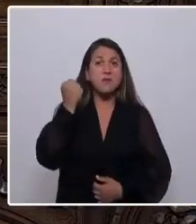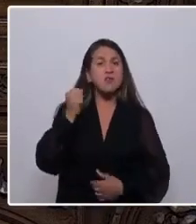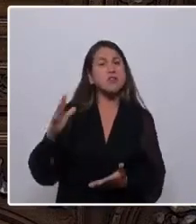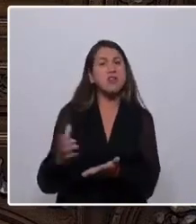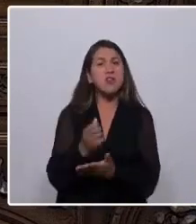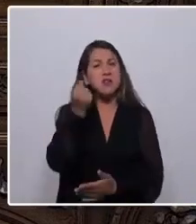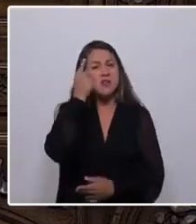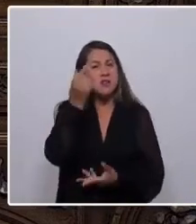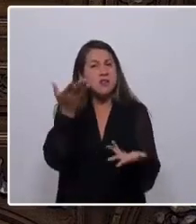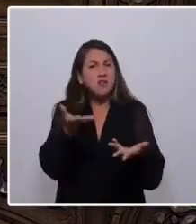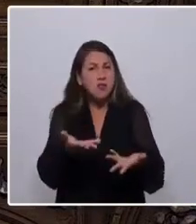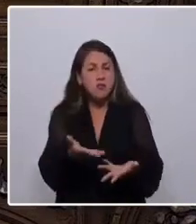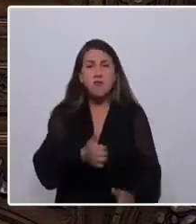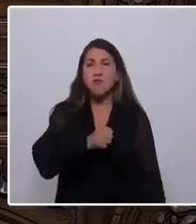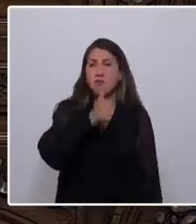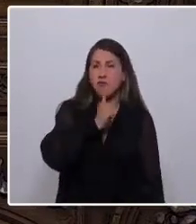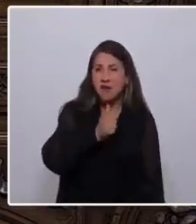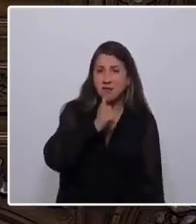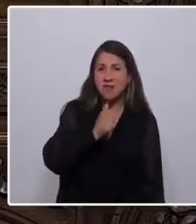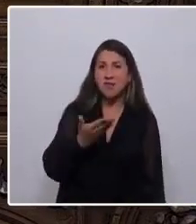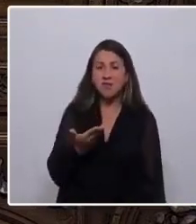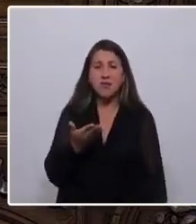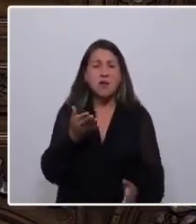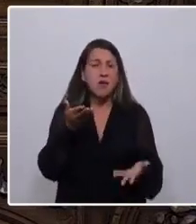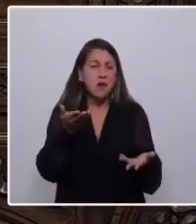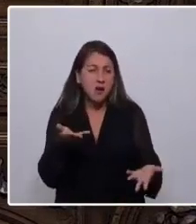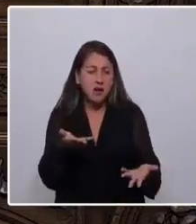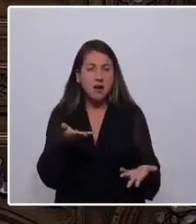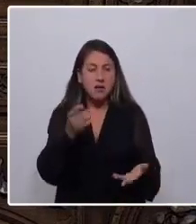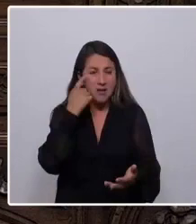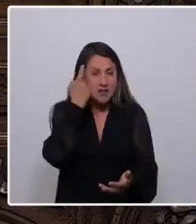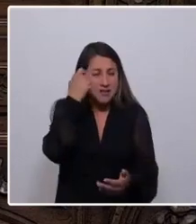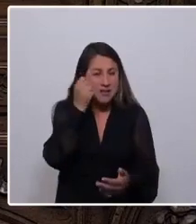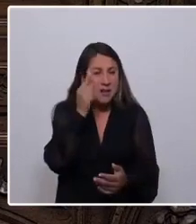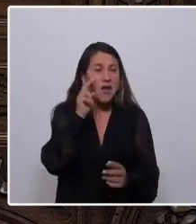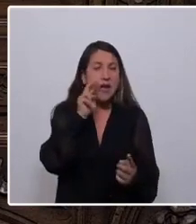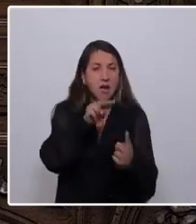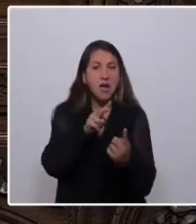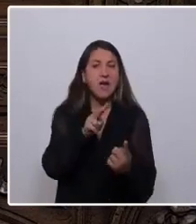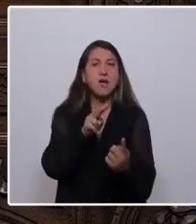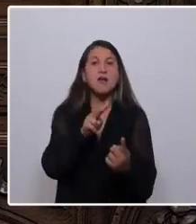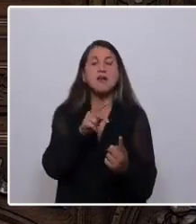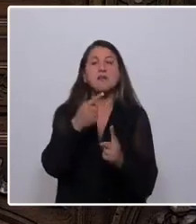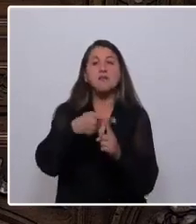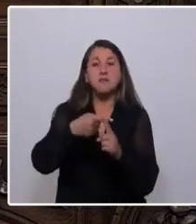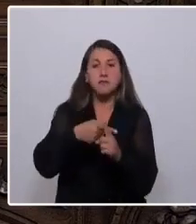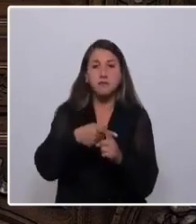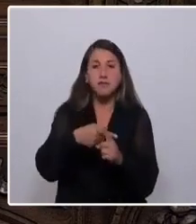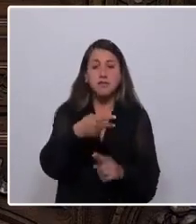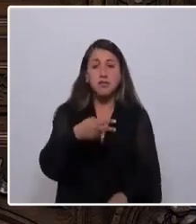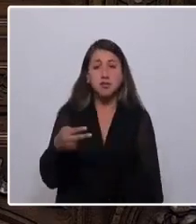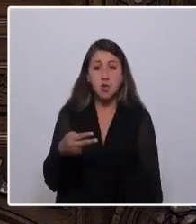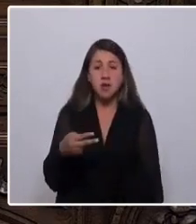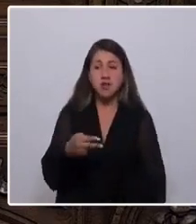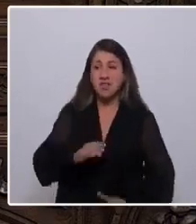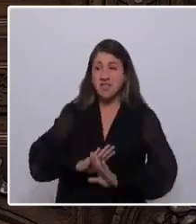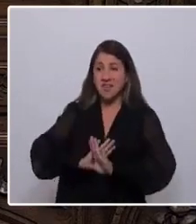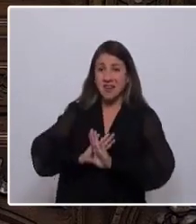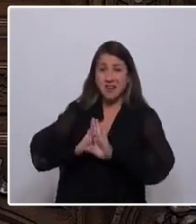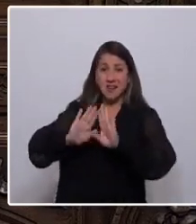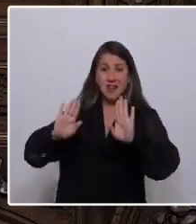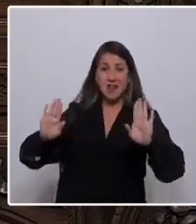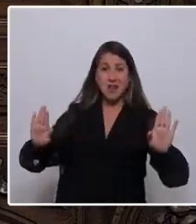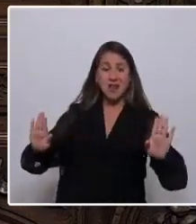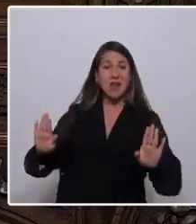entender que la falta de consentimiento es suficiente para configurar una agresión sexual y que nada, absolutamente nada,